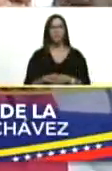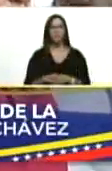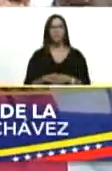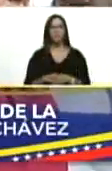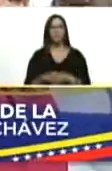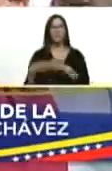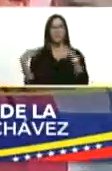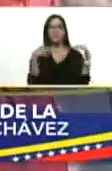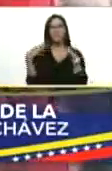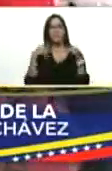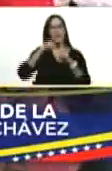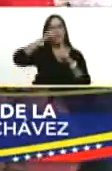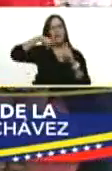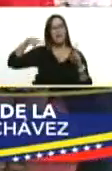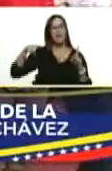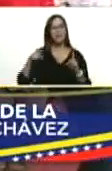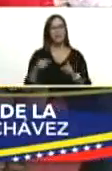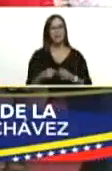guerra eléctrica,